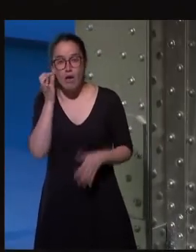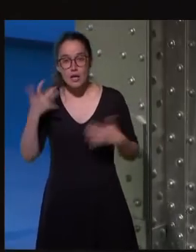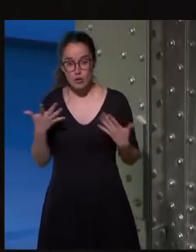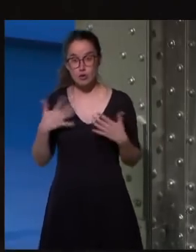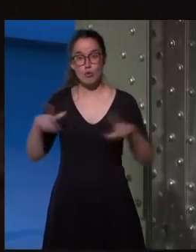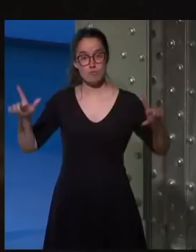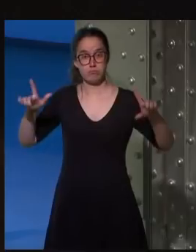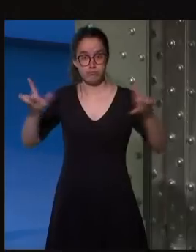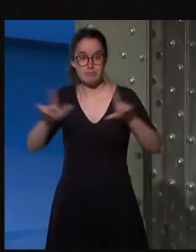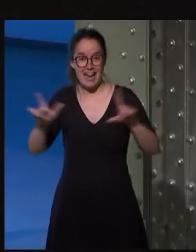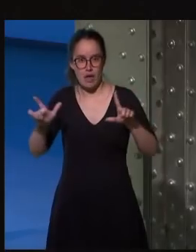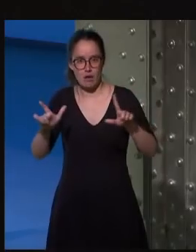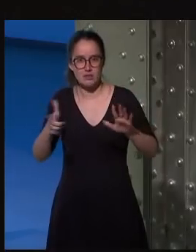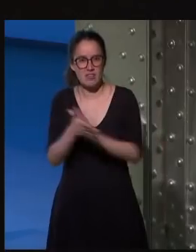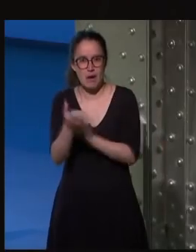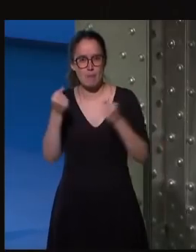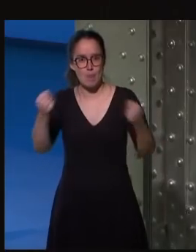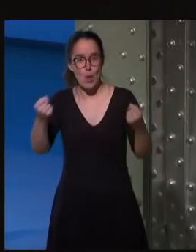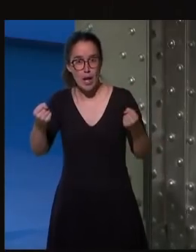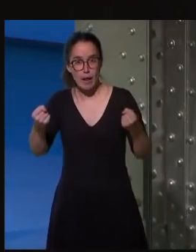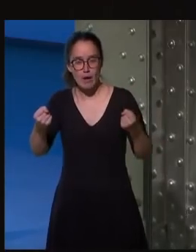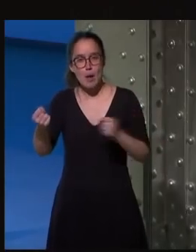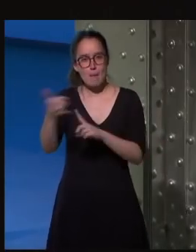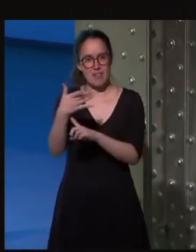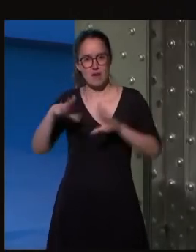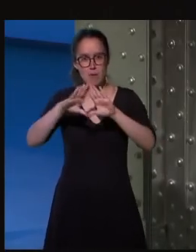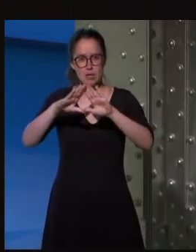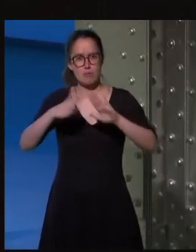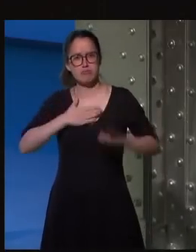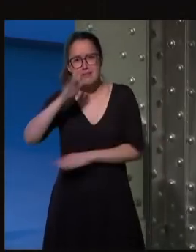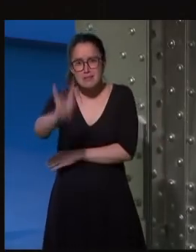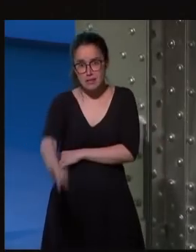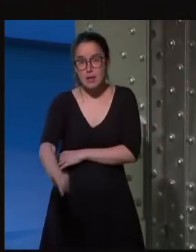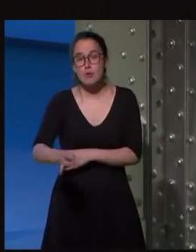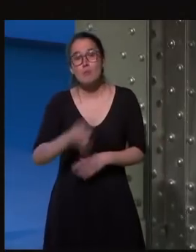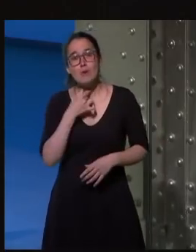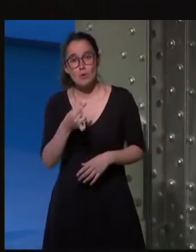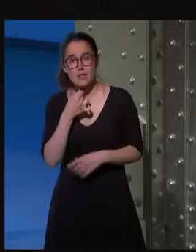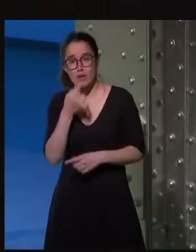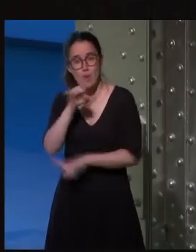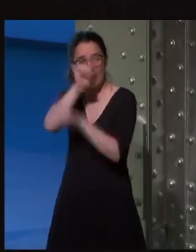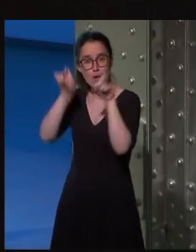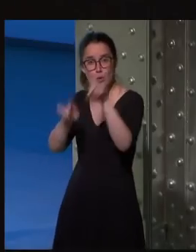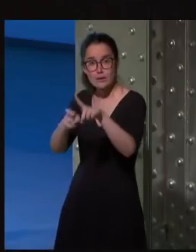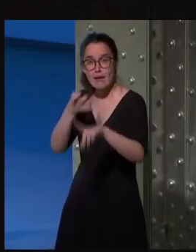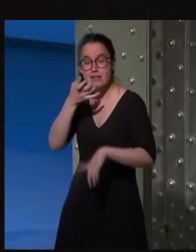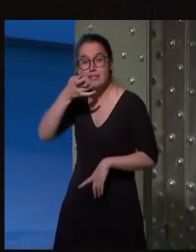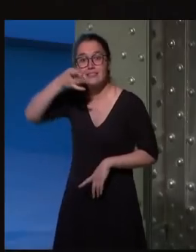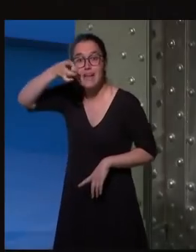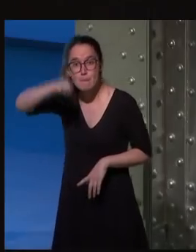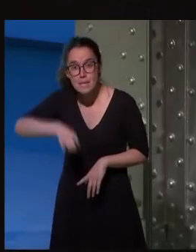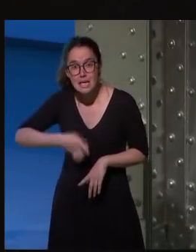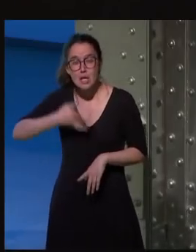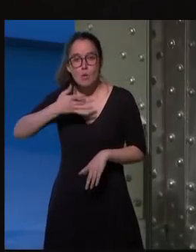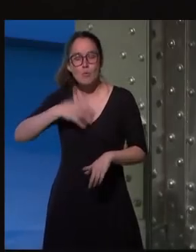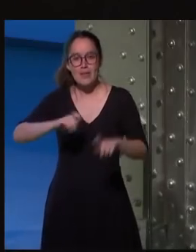un medio tan poderoso como es la televisión, has cogido esta bandera. Pero luego me gustaría hacerte una pregunta: si tú también te